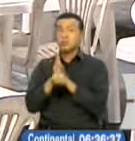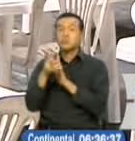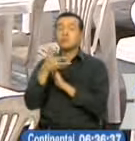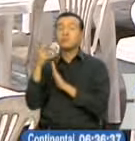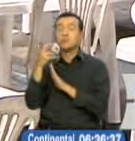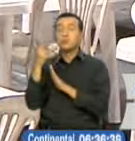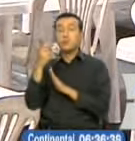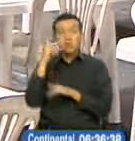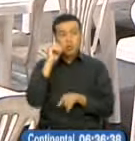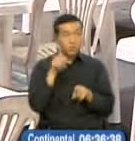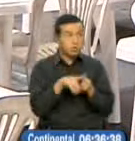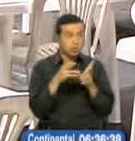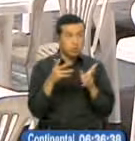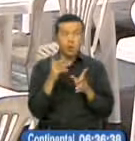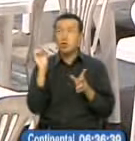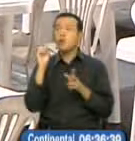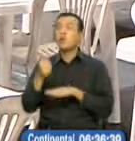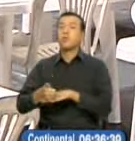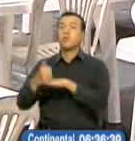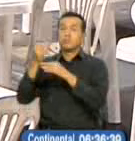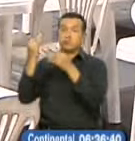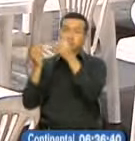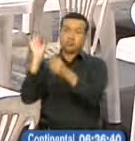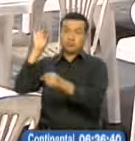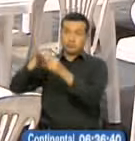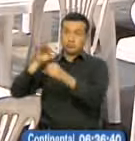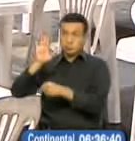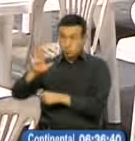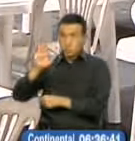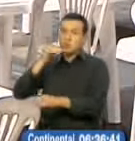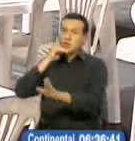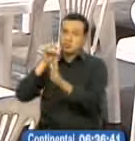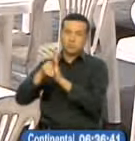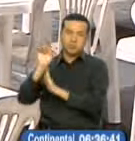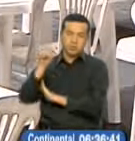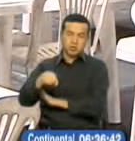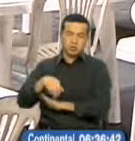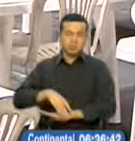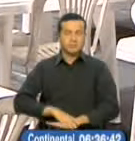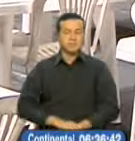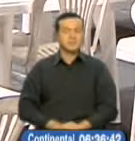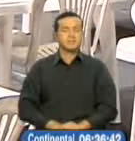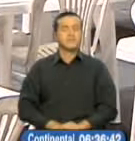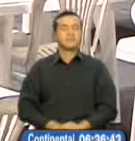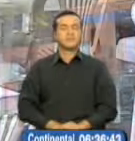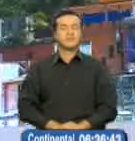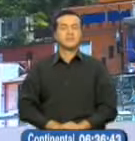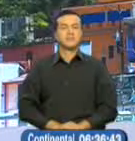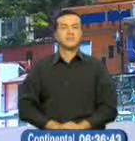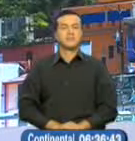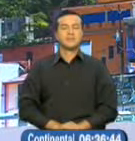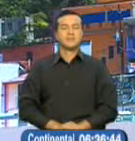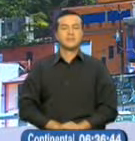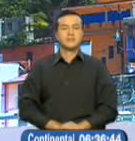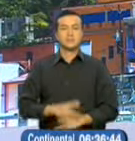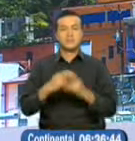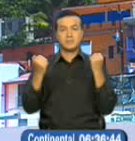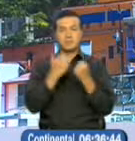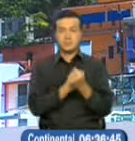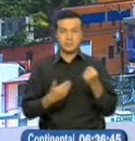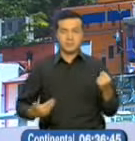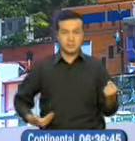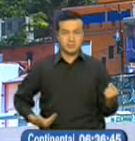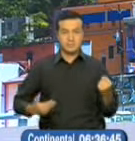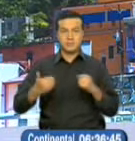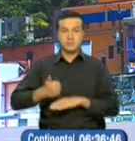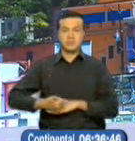las impugnaciones y la apelación ante el Tribunal Contencioso Electoral. César García, Ecuador TV. El expresidente del Tribunal